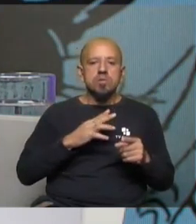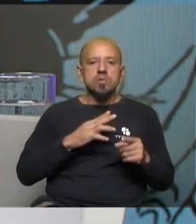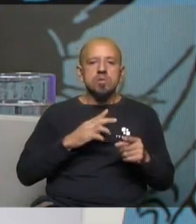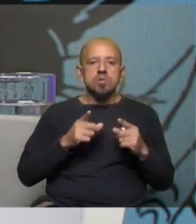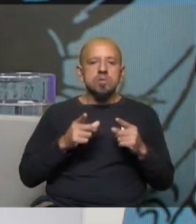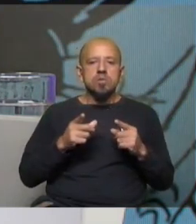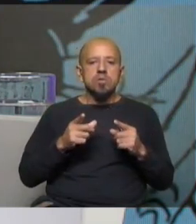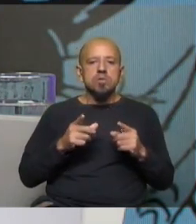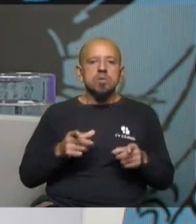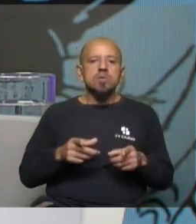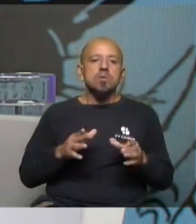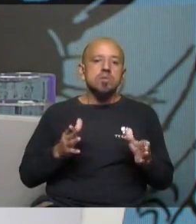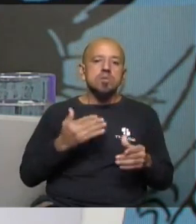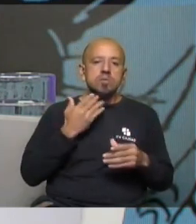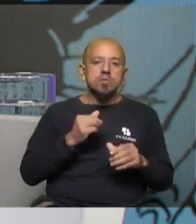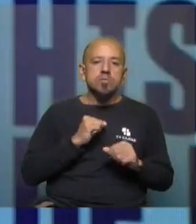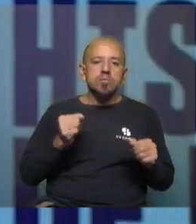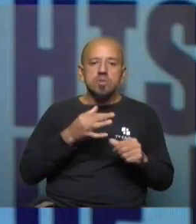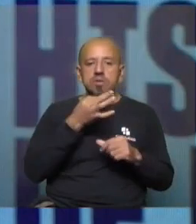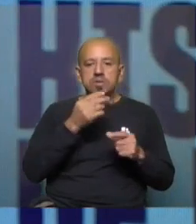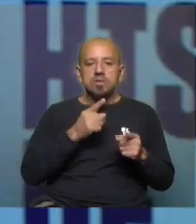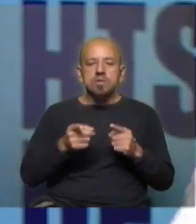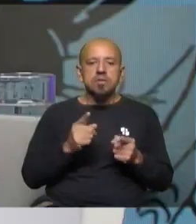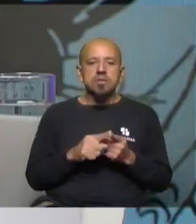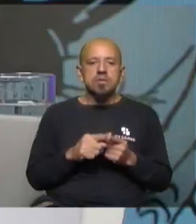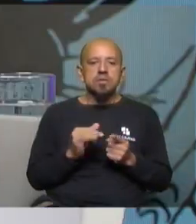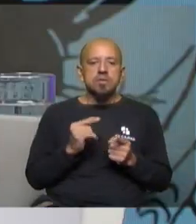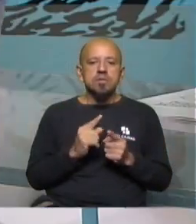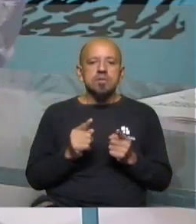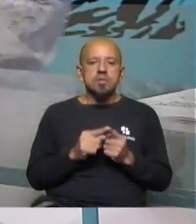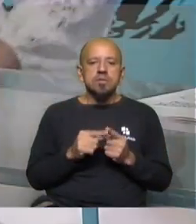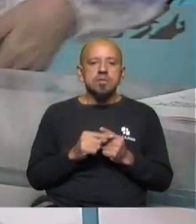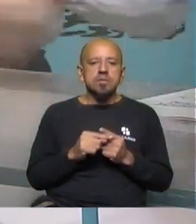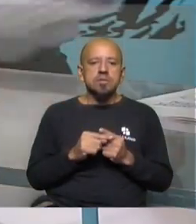no sé si os puedo revelar no le pregunté a la editorial